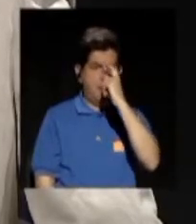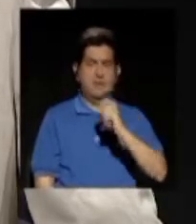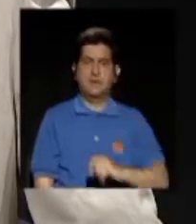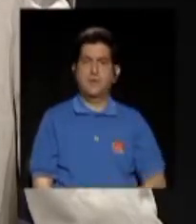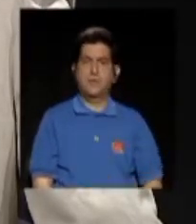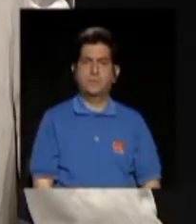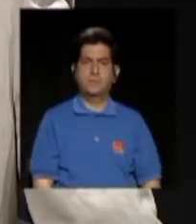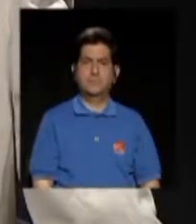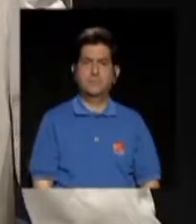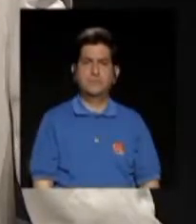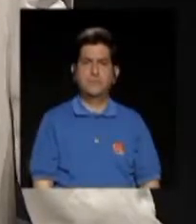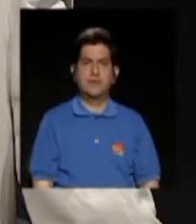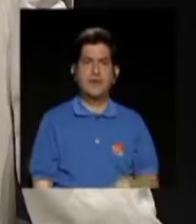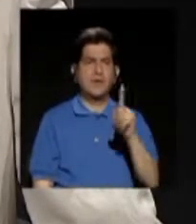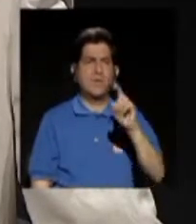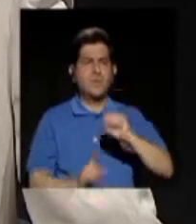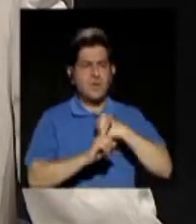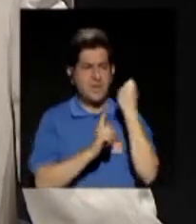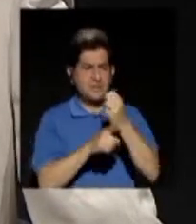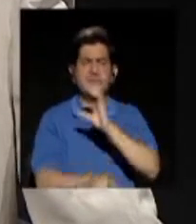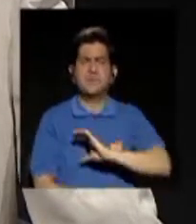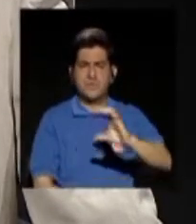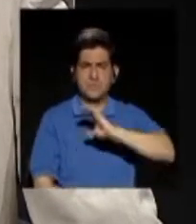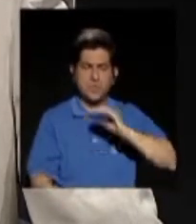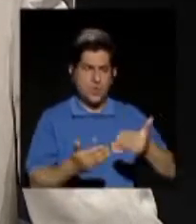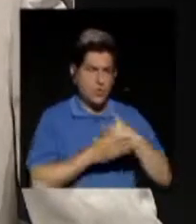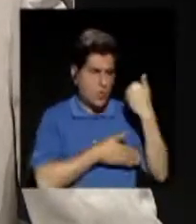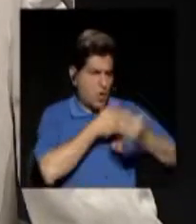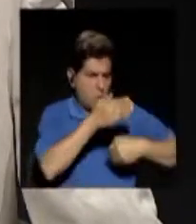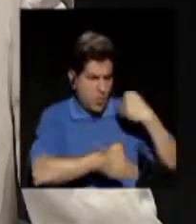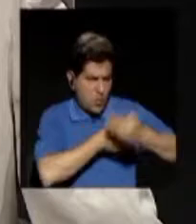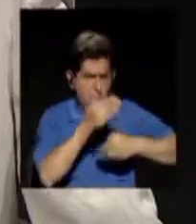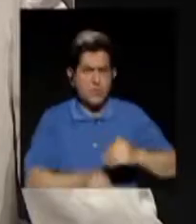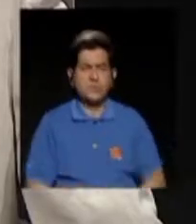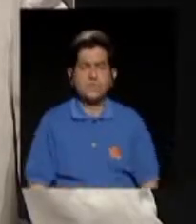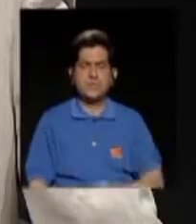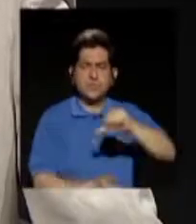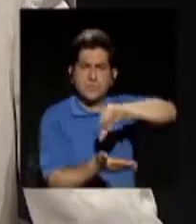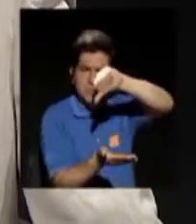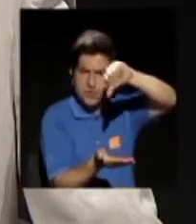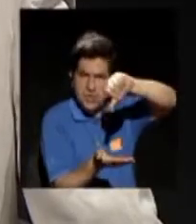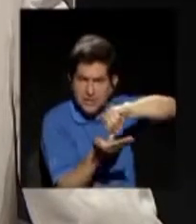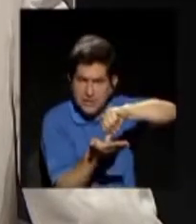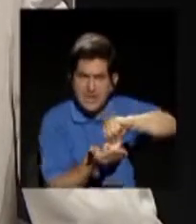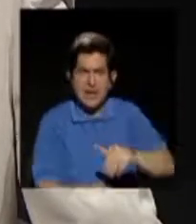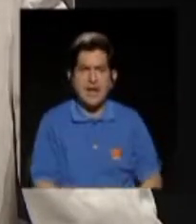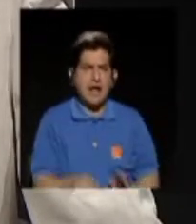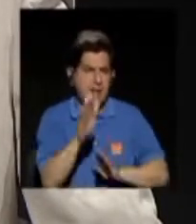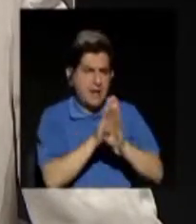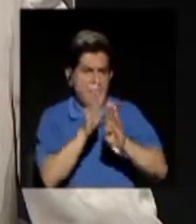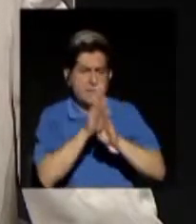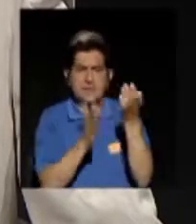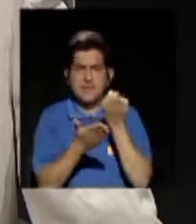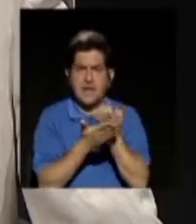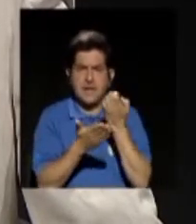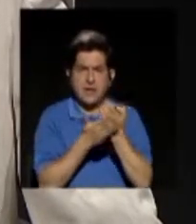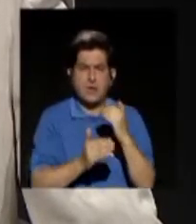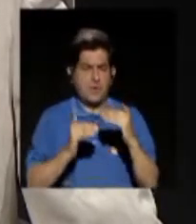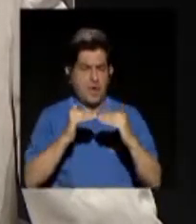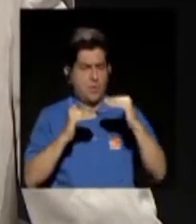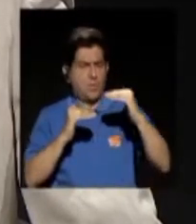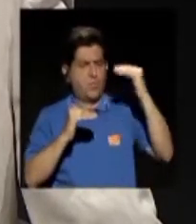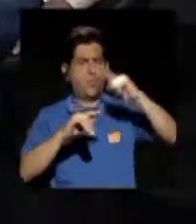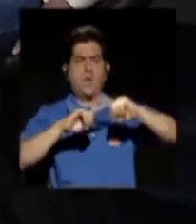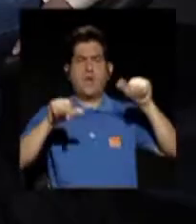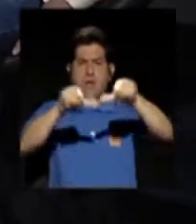en un marco caracterizado, ¿verdad?, por nuevos procesos de centralización y el desarrollo de economías de escala en